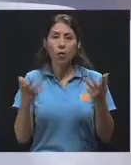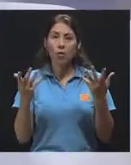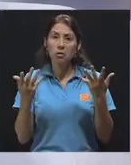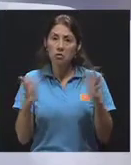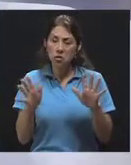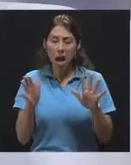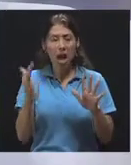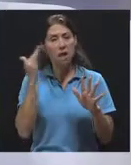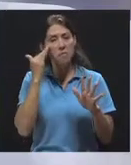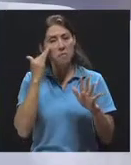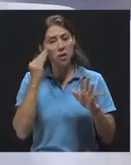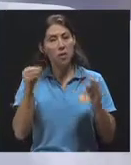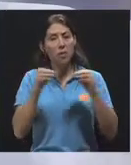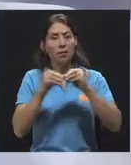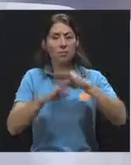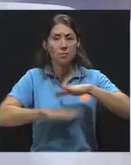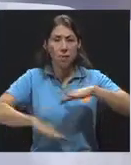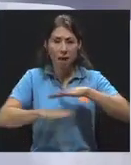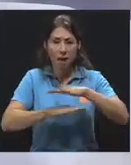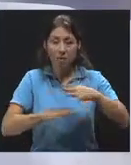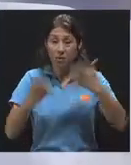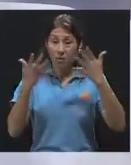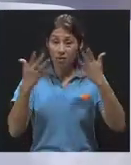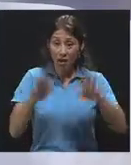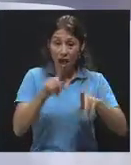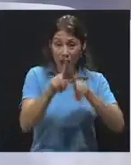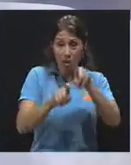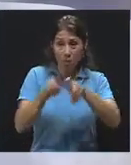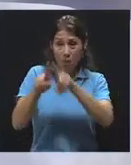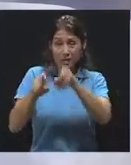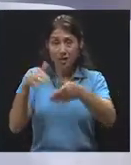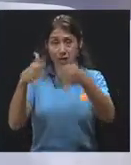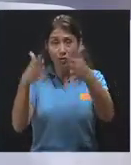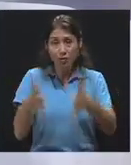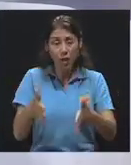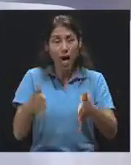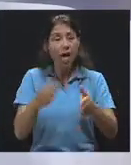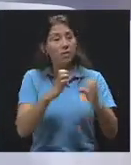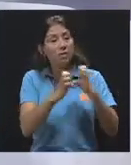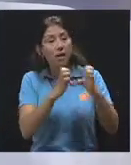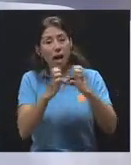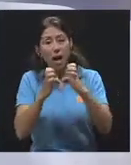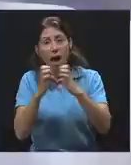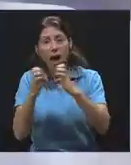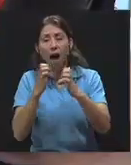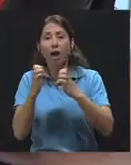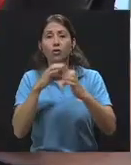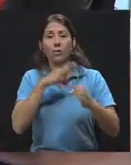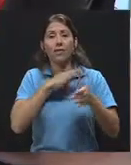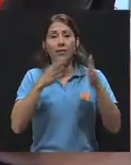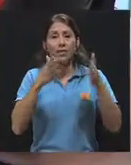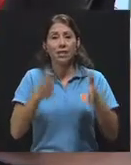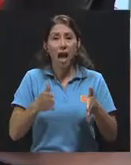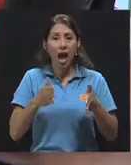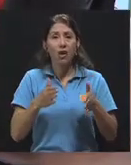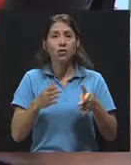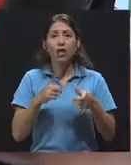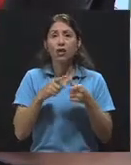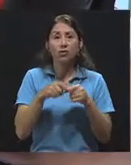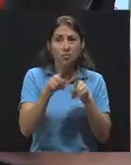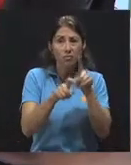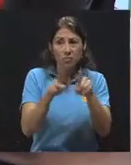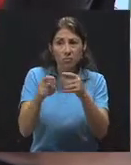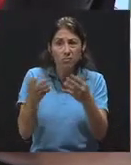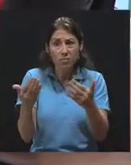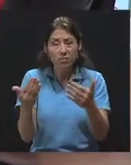después de pasar la línea de base, de hacer todas uh-huh. las encuestas a los estudiantes, a los beneficiarios, a los profesores, es que el